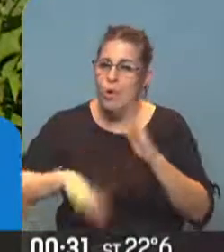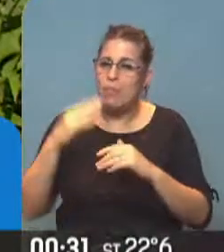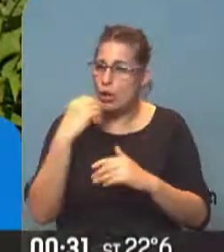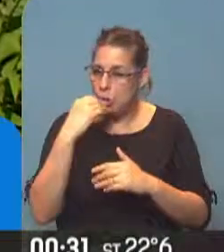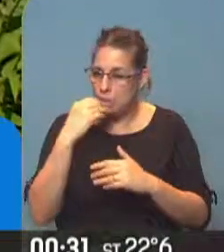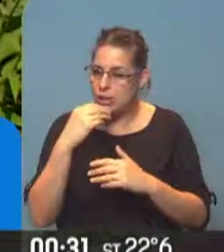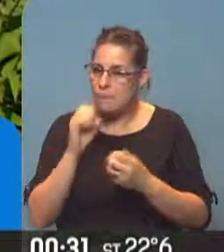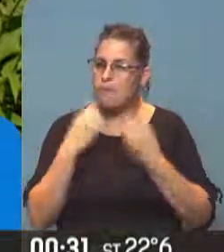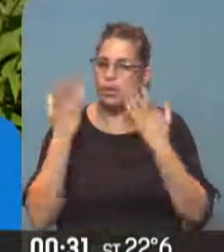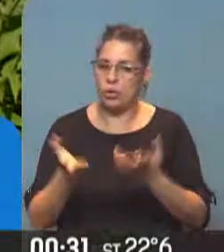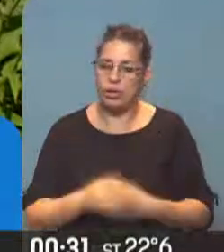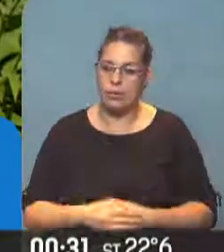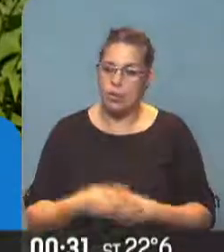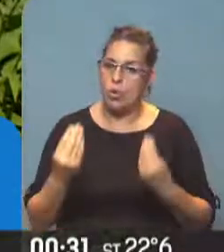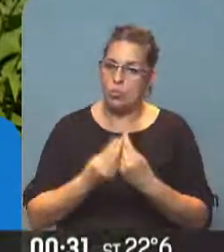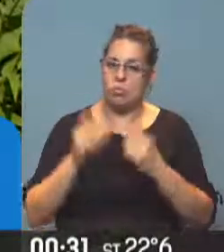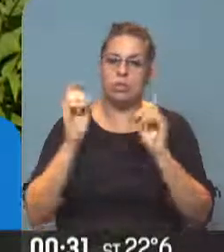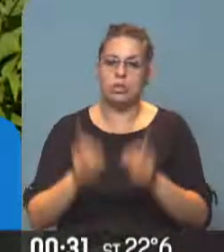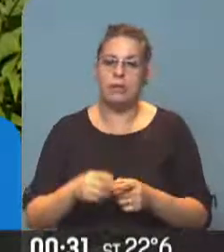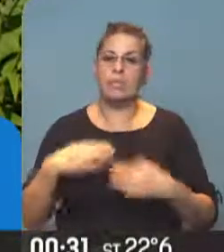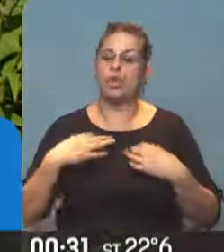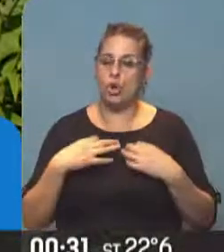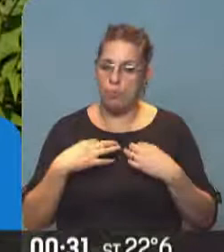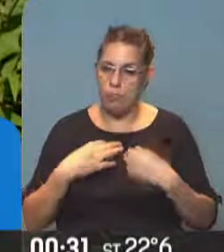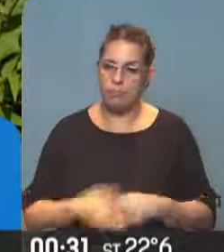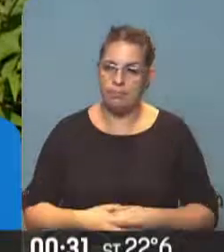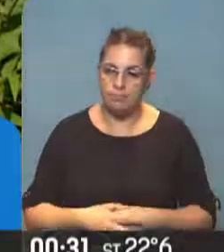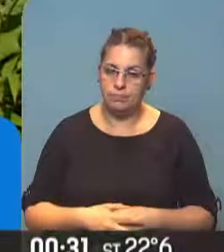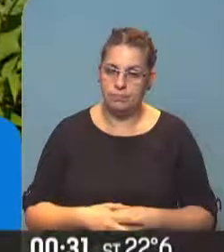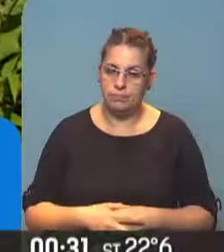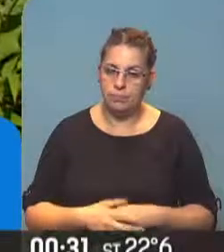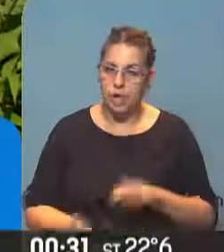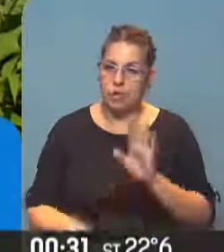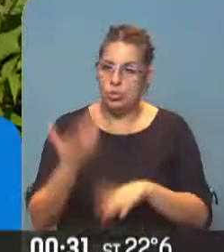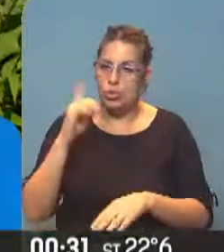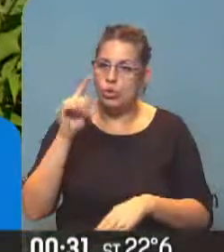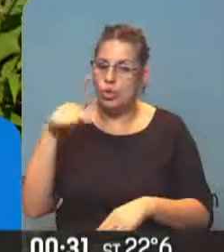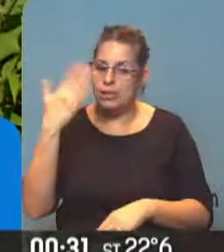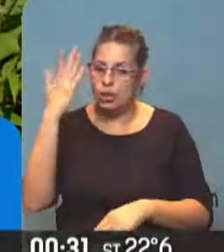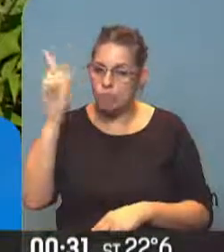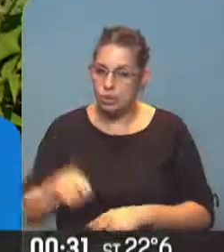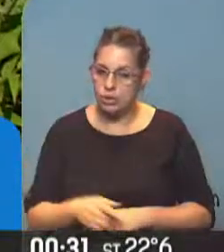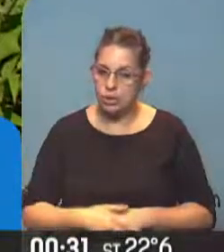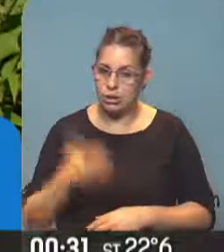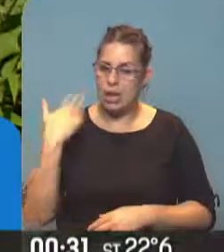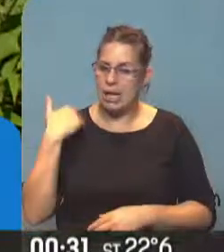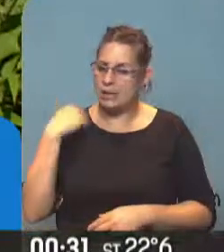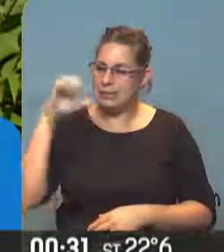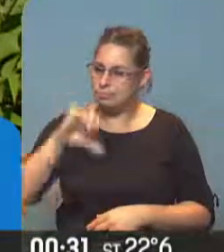y mucho también indumentaria, ha subido el 1,5% que venía muy